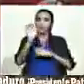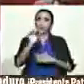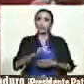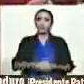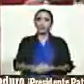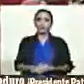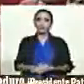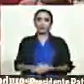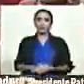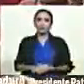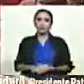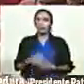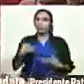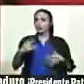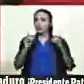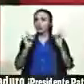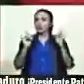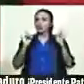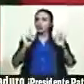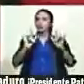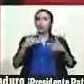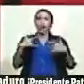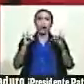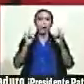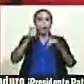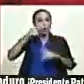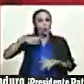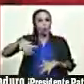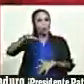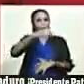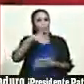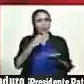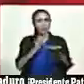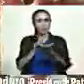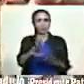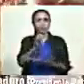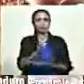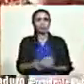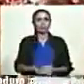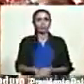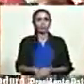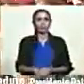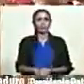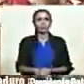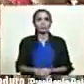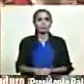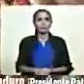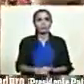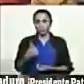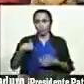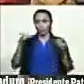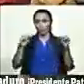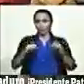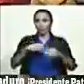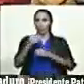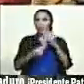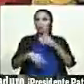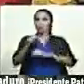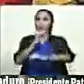Y llamaría al pueblo a las armas. Sí, lo haría.